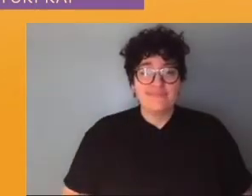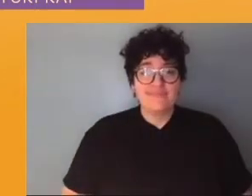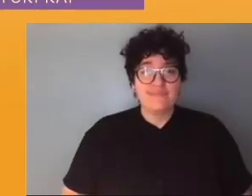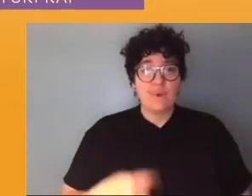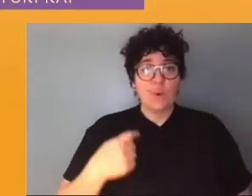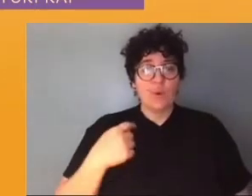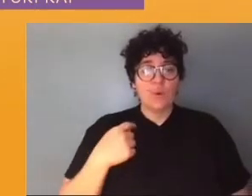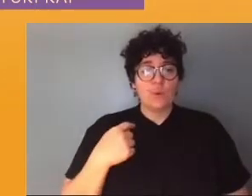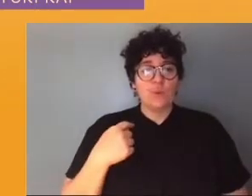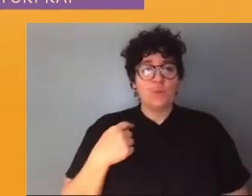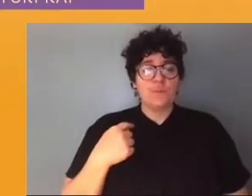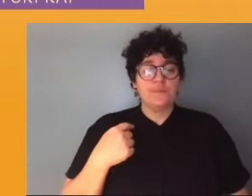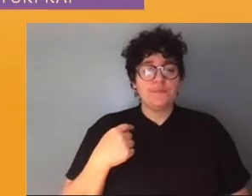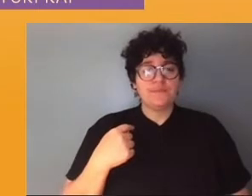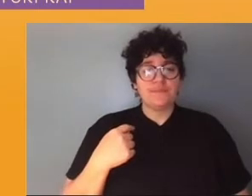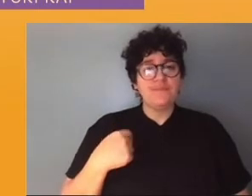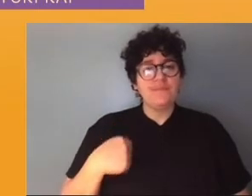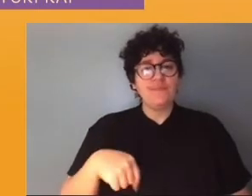intentando